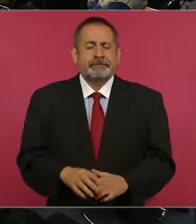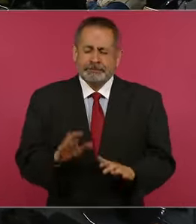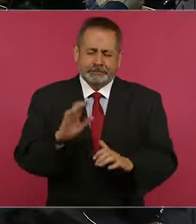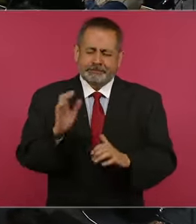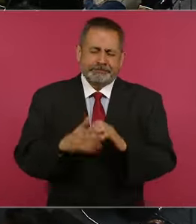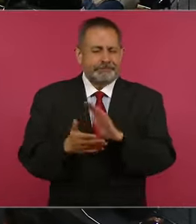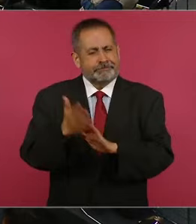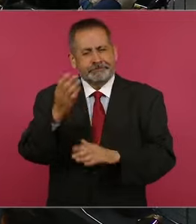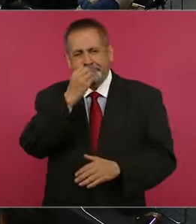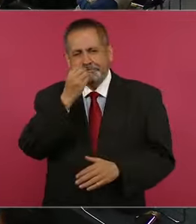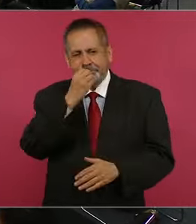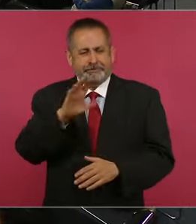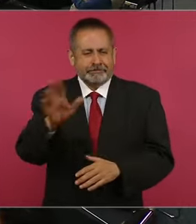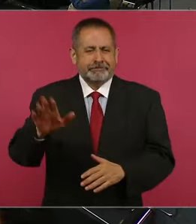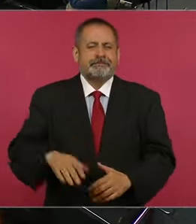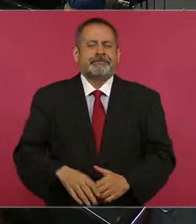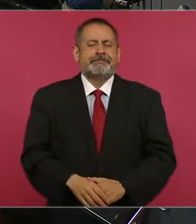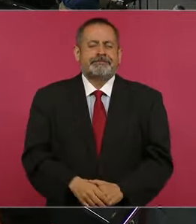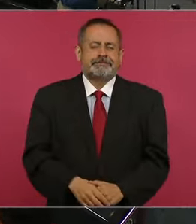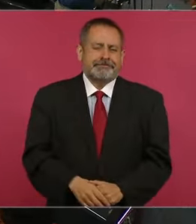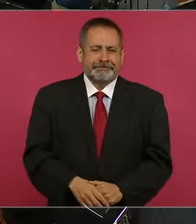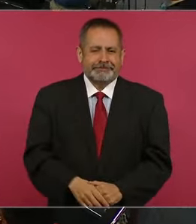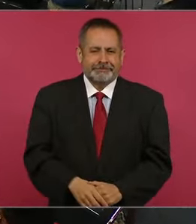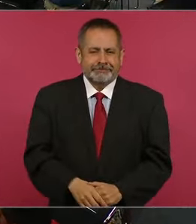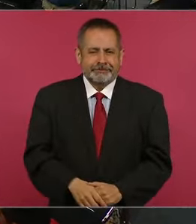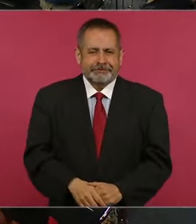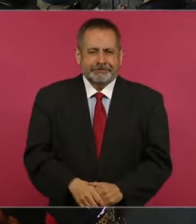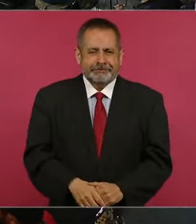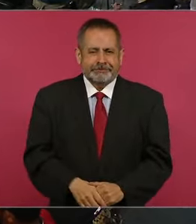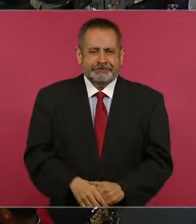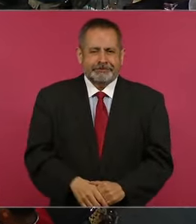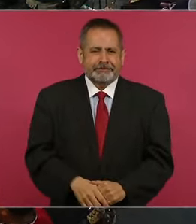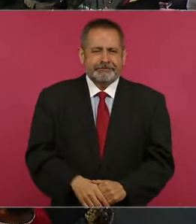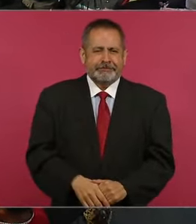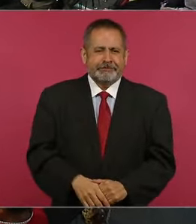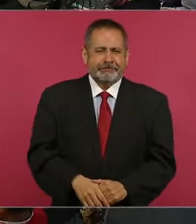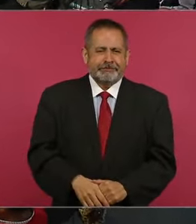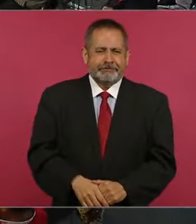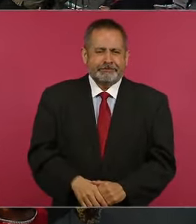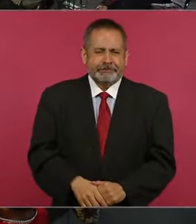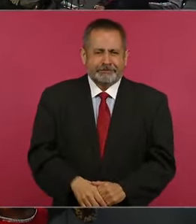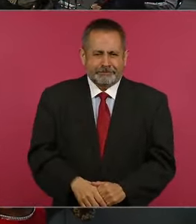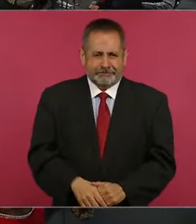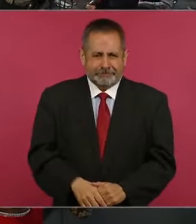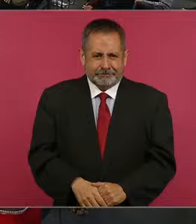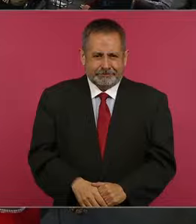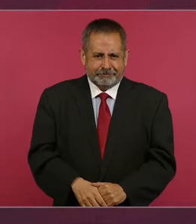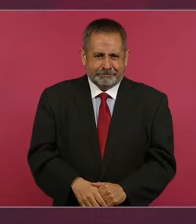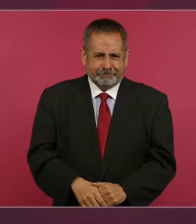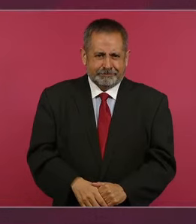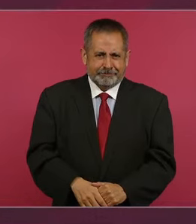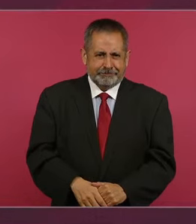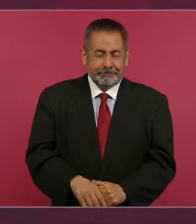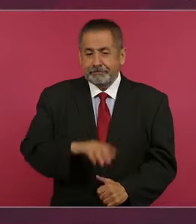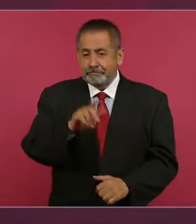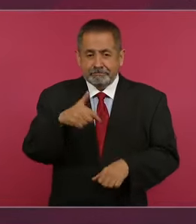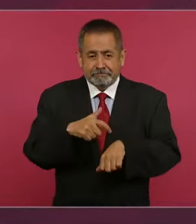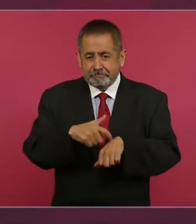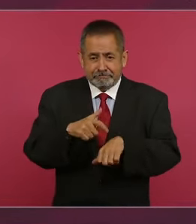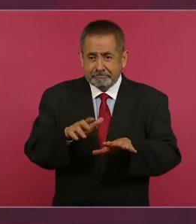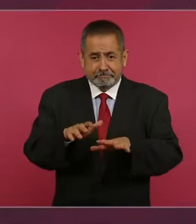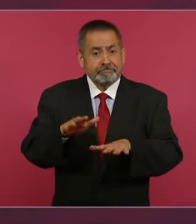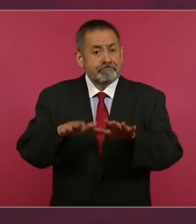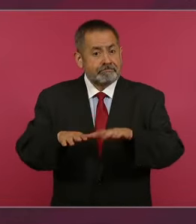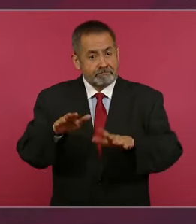Ya. Es que luego Ya no me da tiempo, pero hay